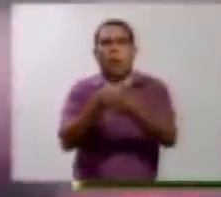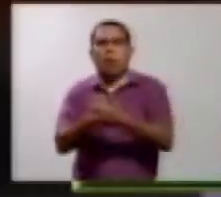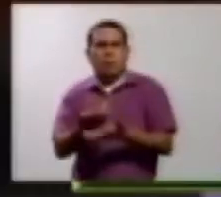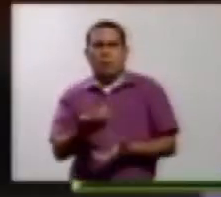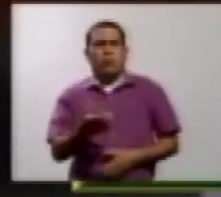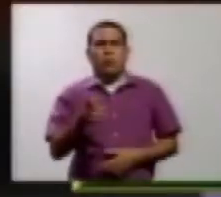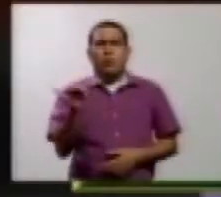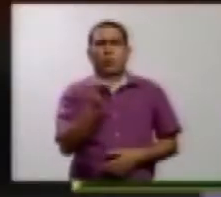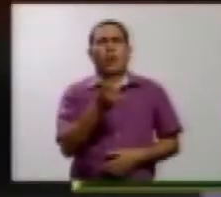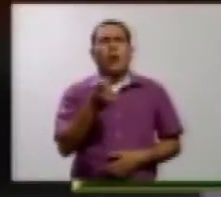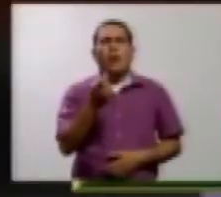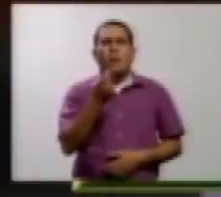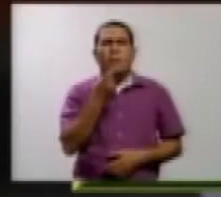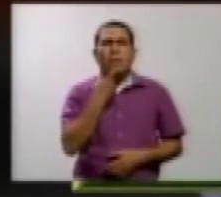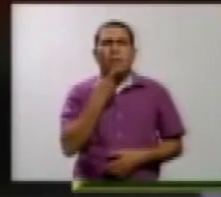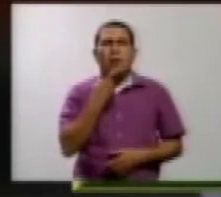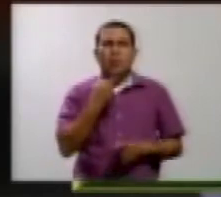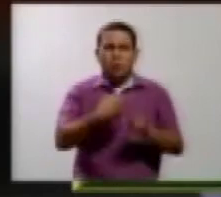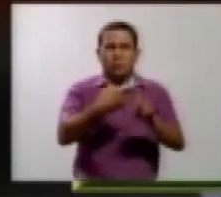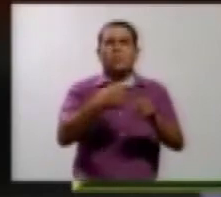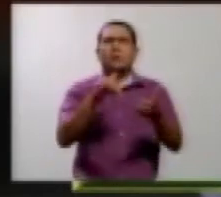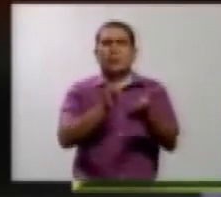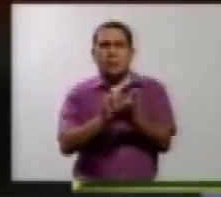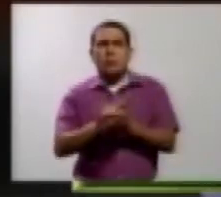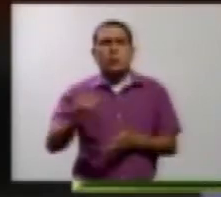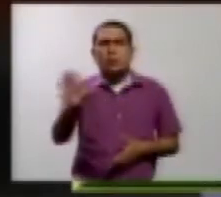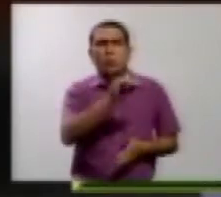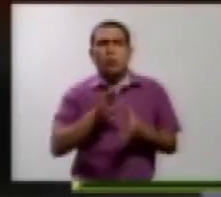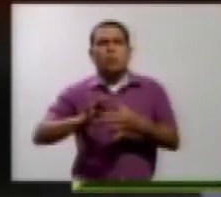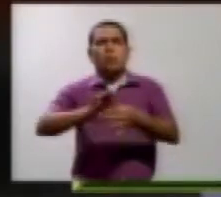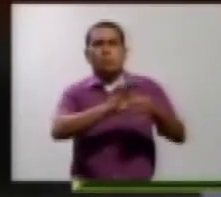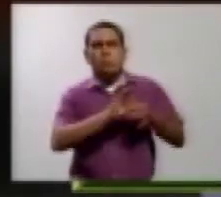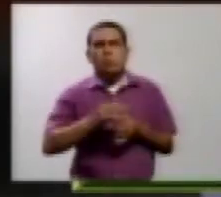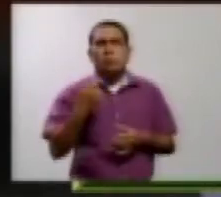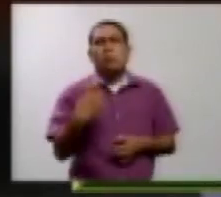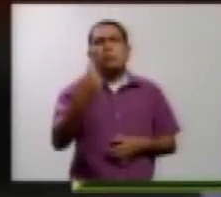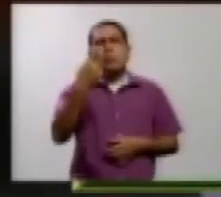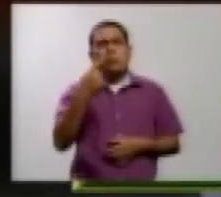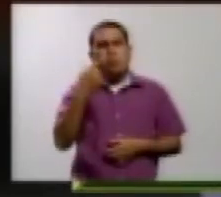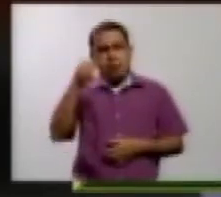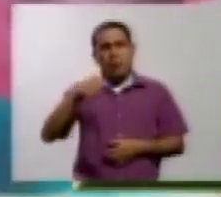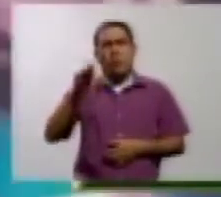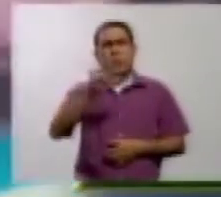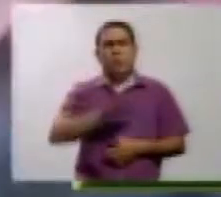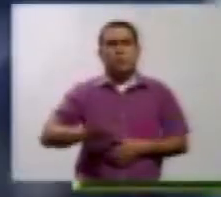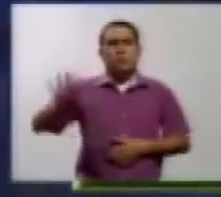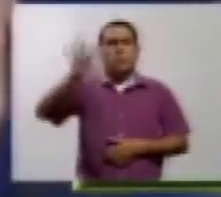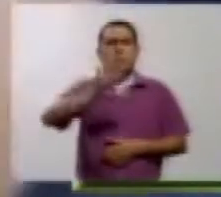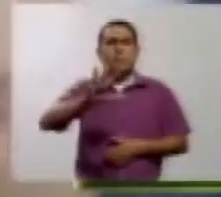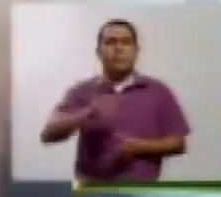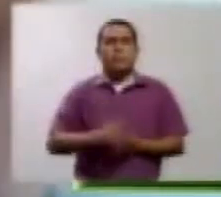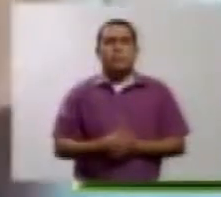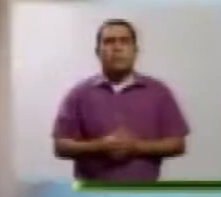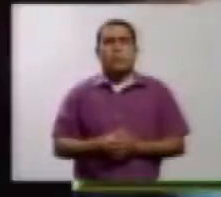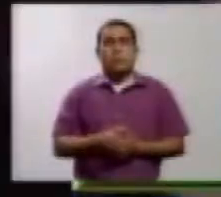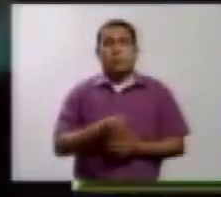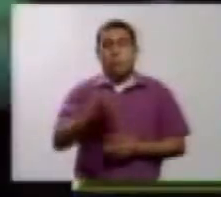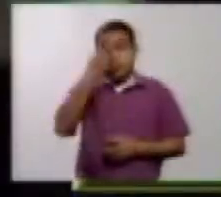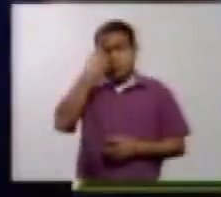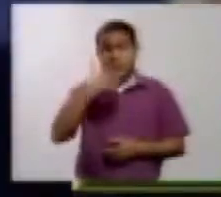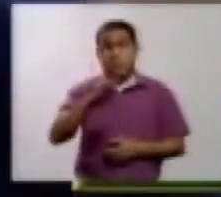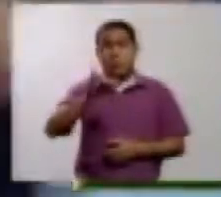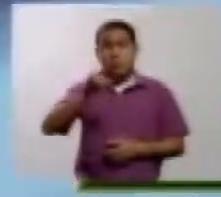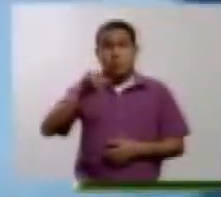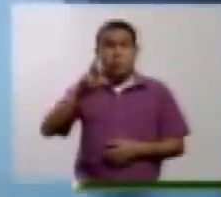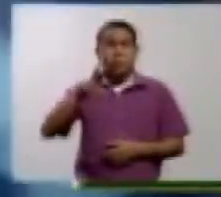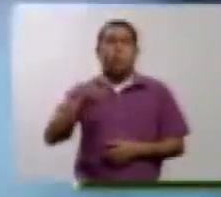falso positivo de ese sector político y sus aliados políticos en el departamento. En Santa Marta, Junior Beltrán Rodríguez, Las